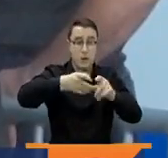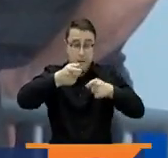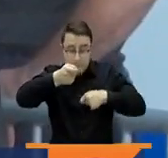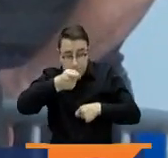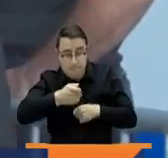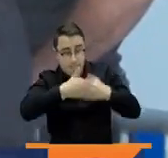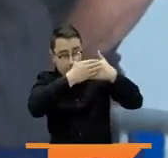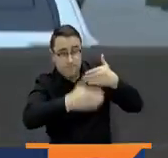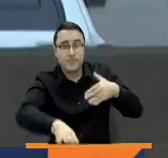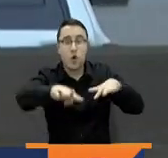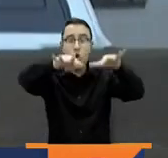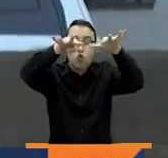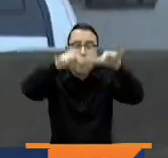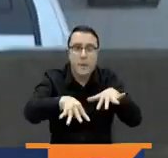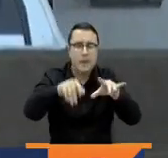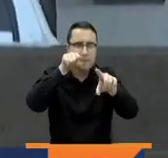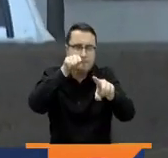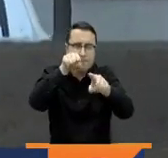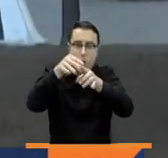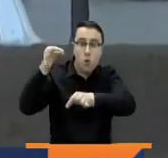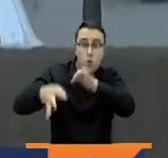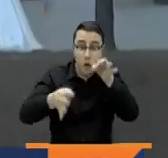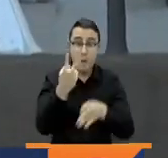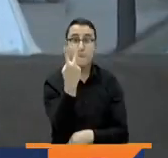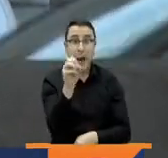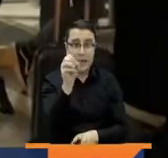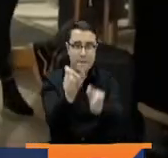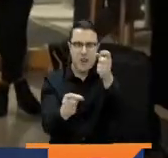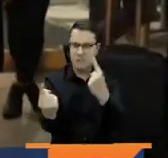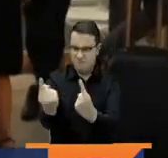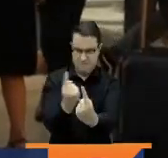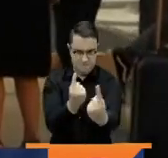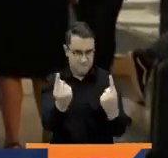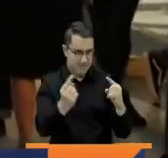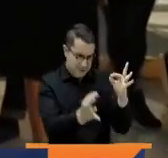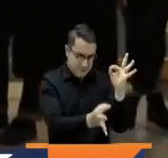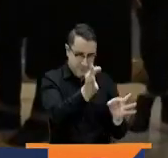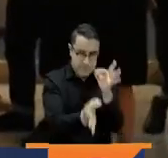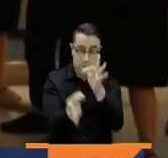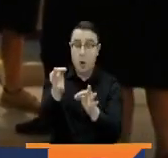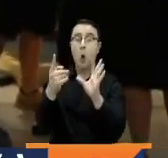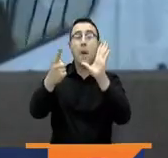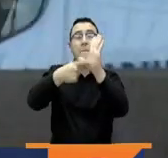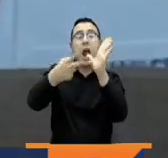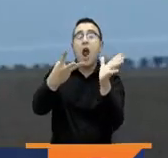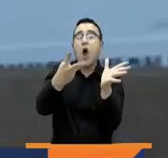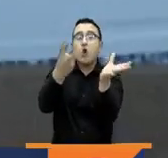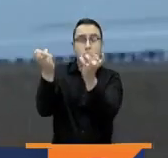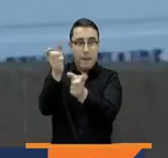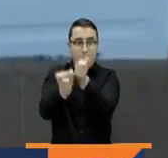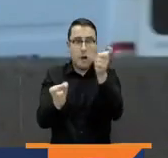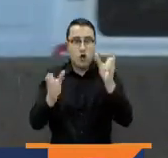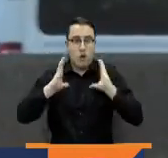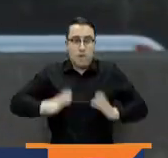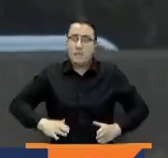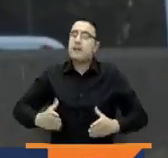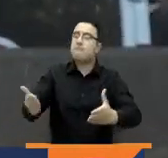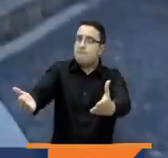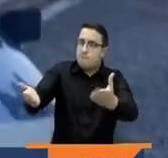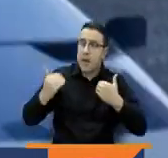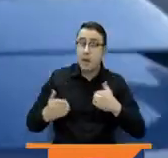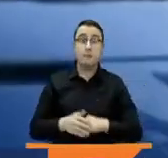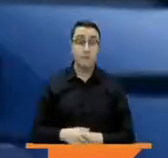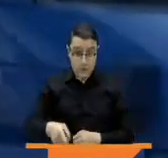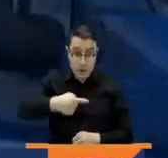busca justicia, procesará a 20 acusados, convocando a 1.800 partes civiles. De ellos, 6 son acusados